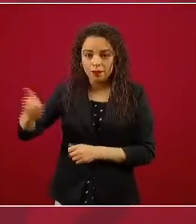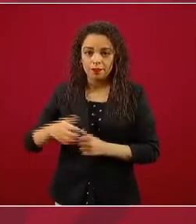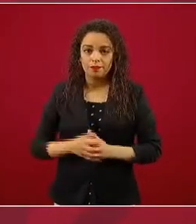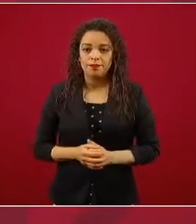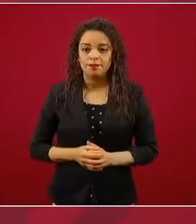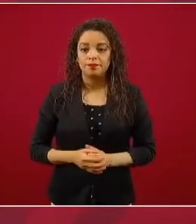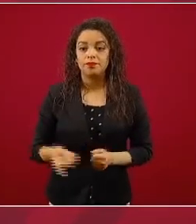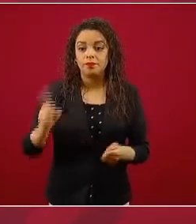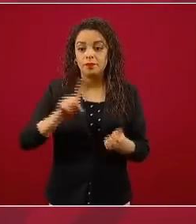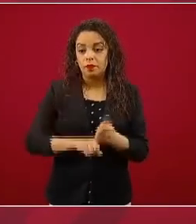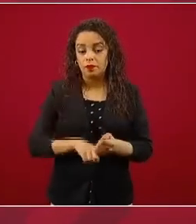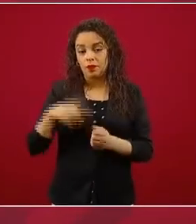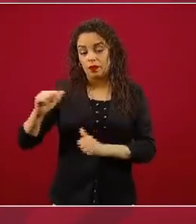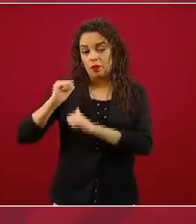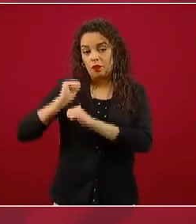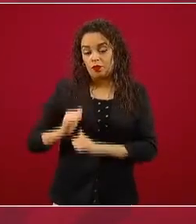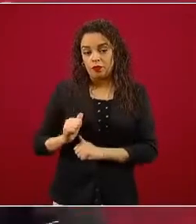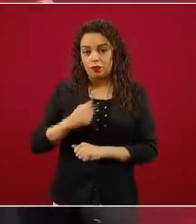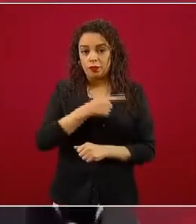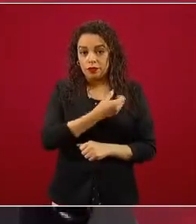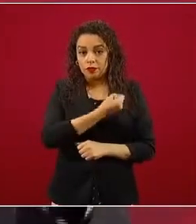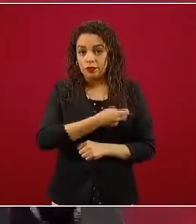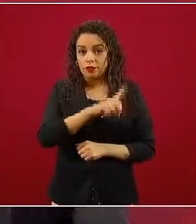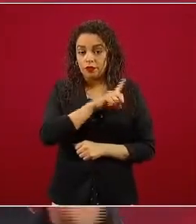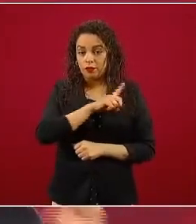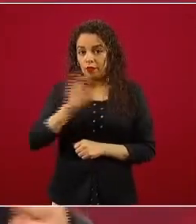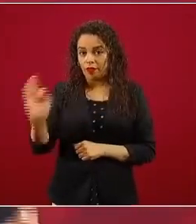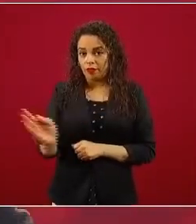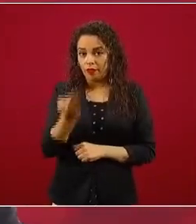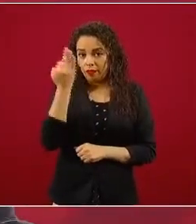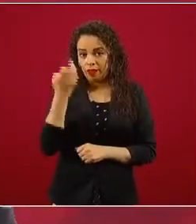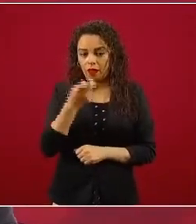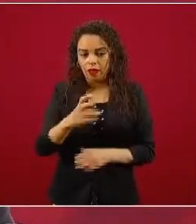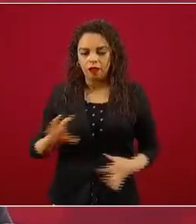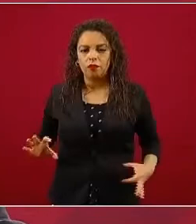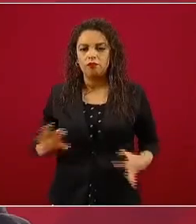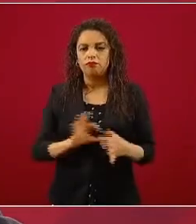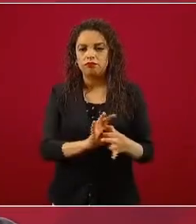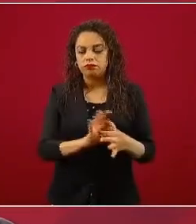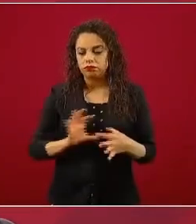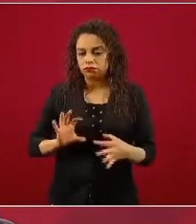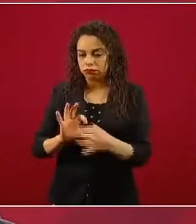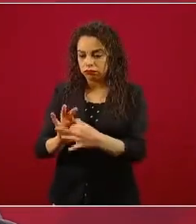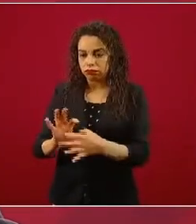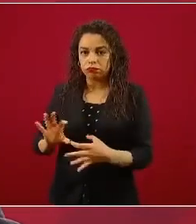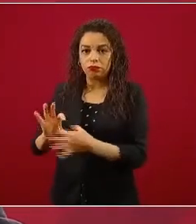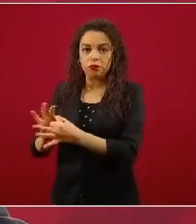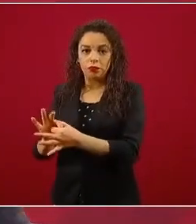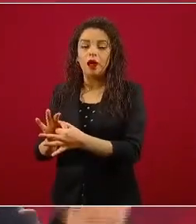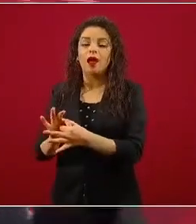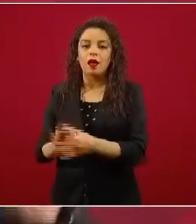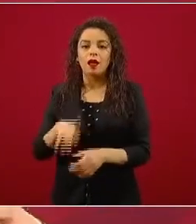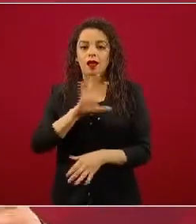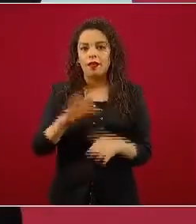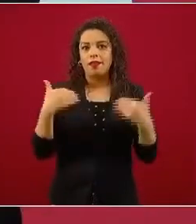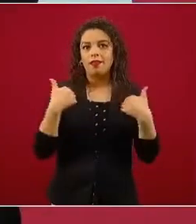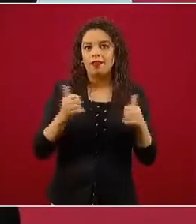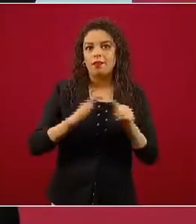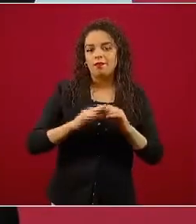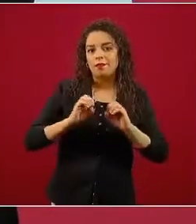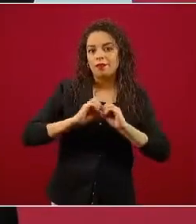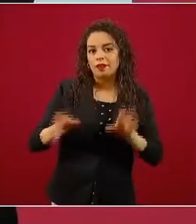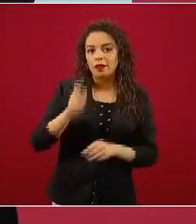Federal cuál es su nivel de riesgo, cuál es el conjunto de actividades que corresponden con ese nivel de riesgo, y los